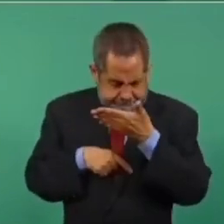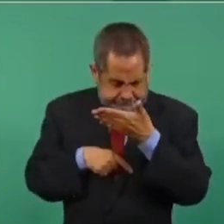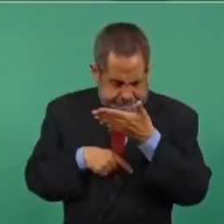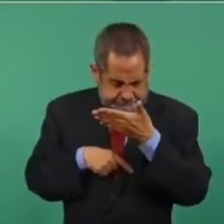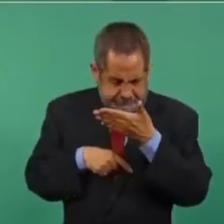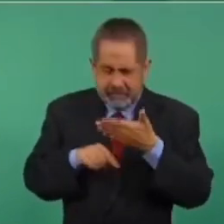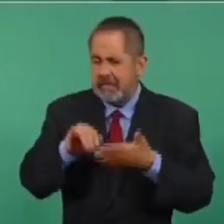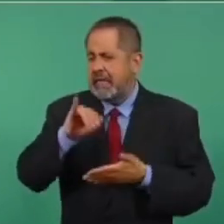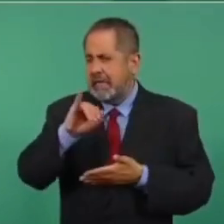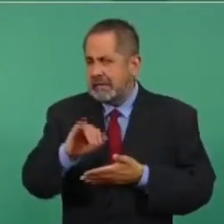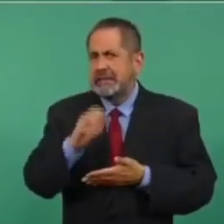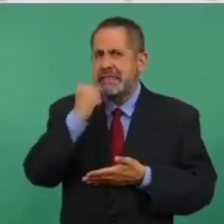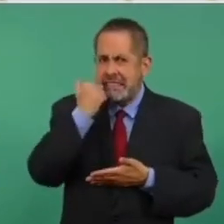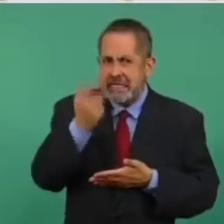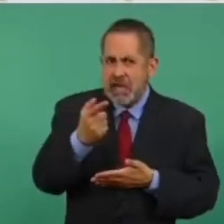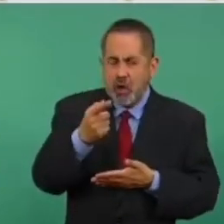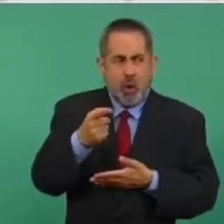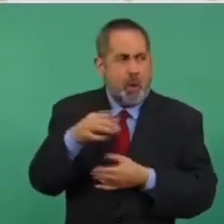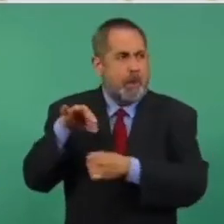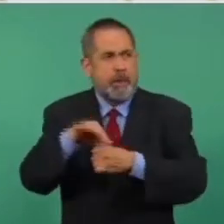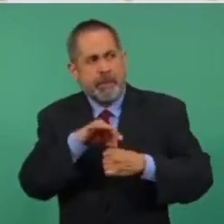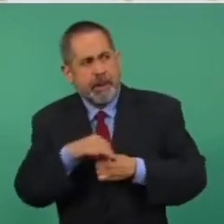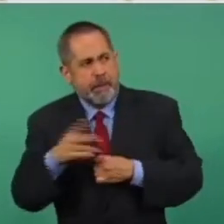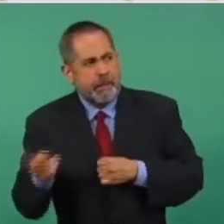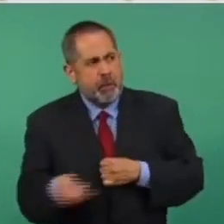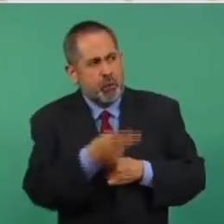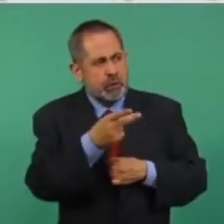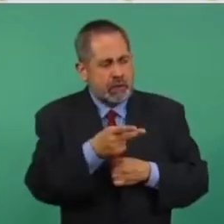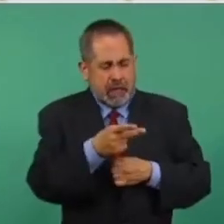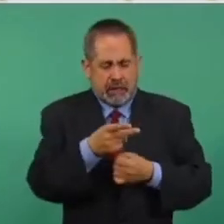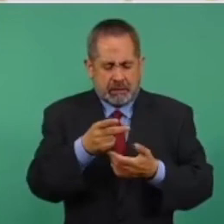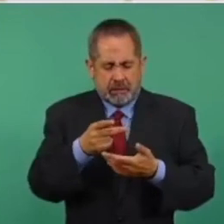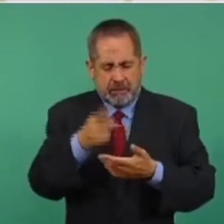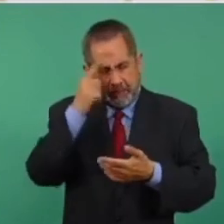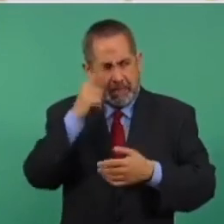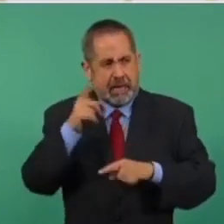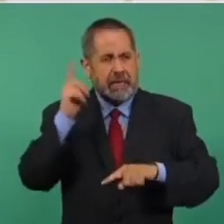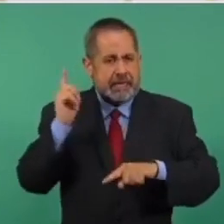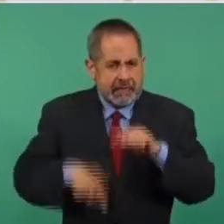tachar si se quiere o no que continúe el presidente.